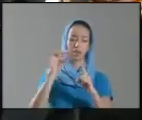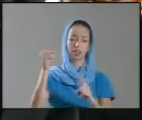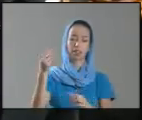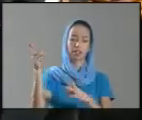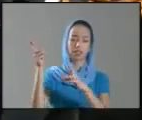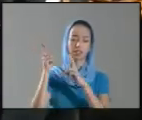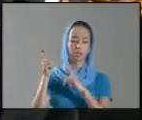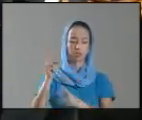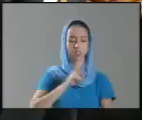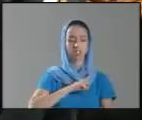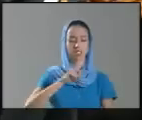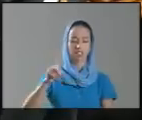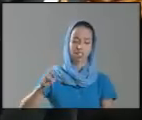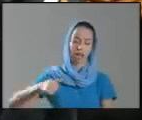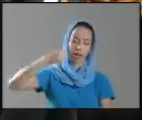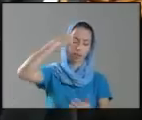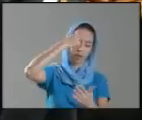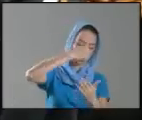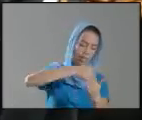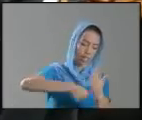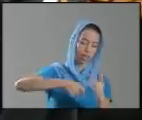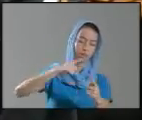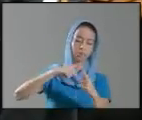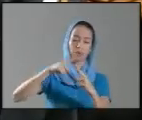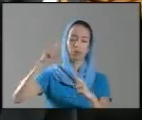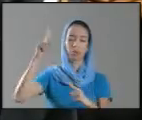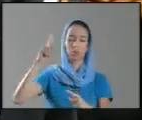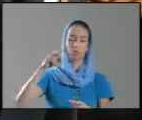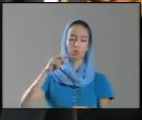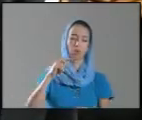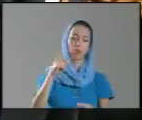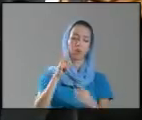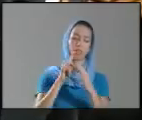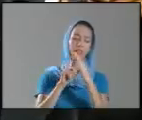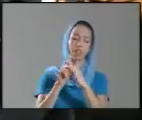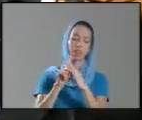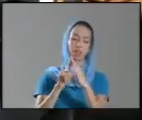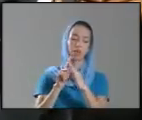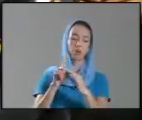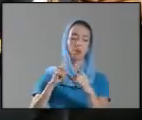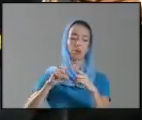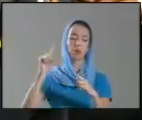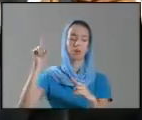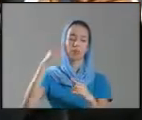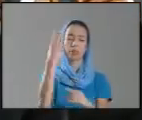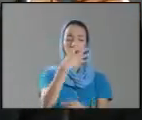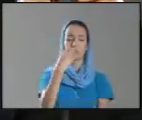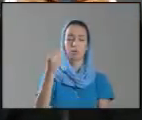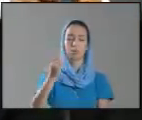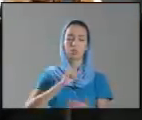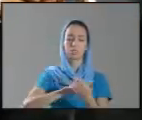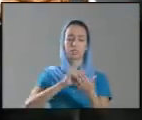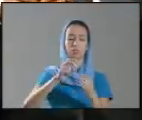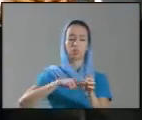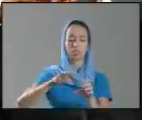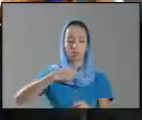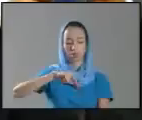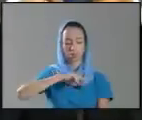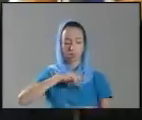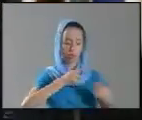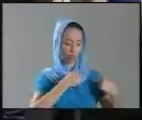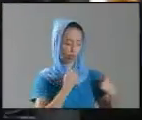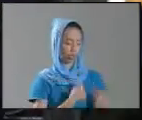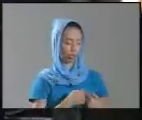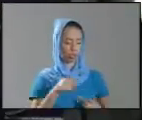con paz, con bendición, Señor, que esta palabra que hemos recibido sea grabada por